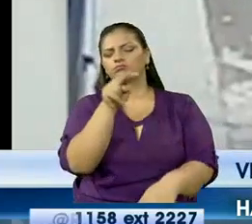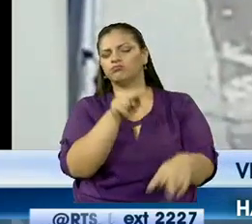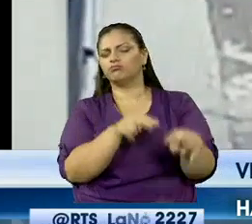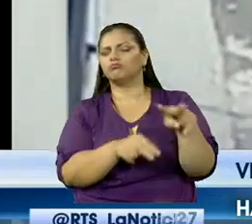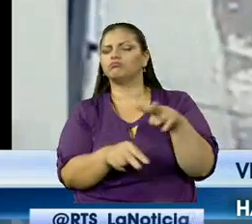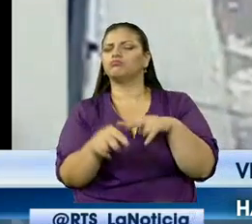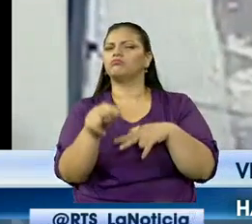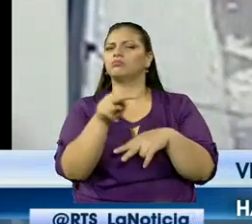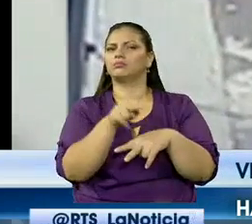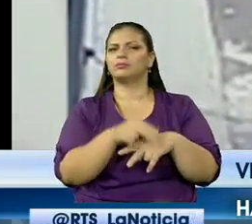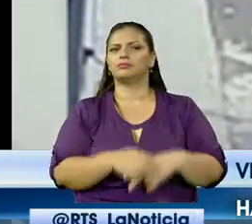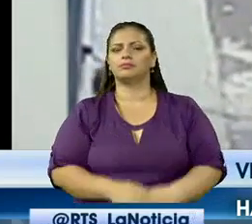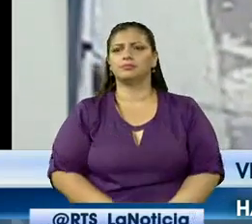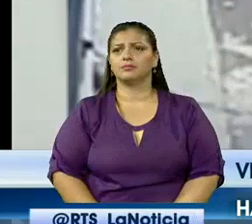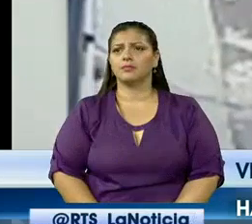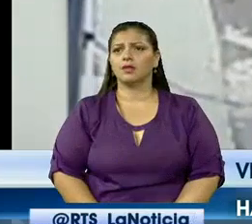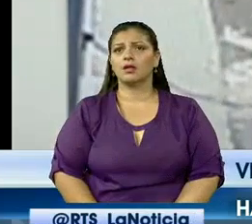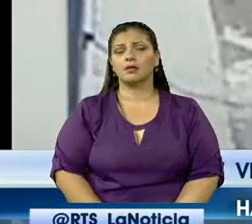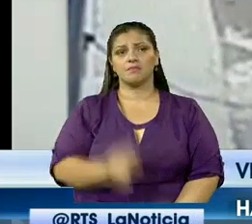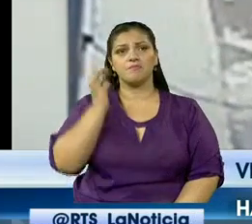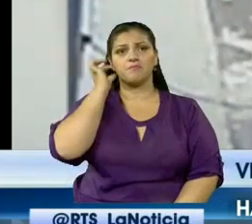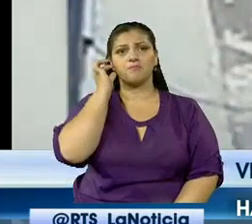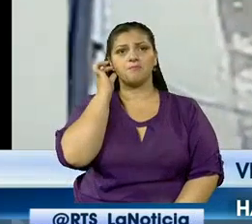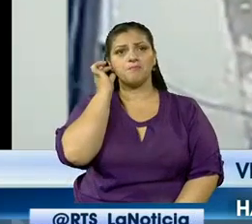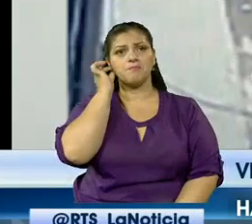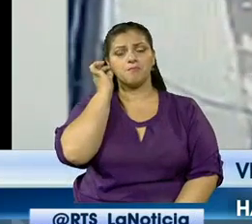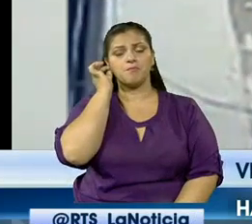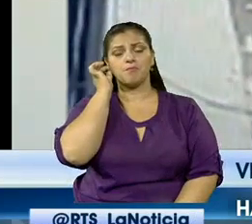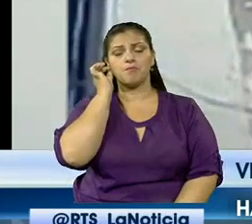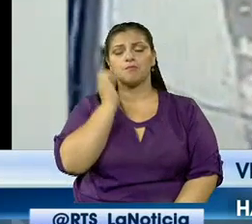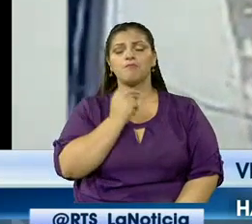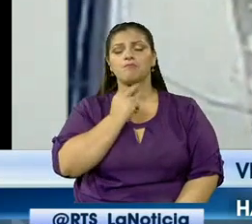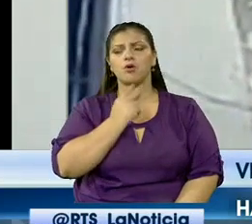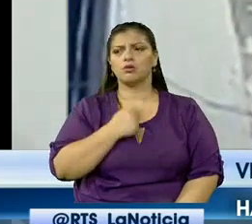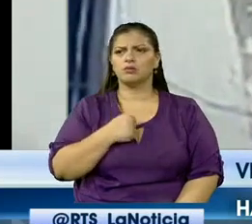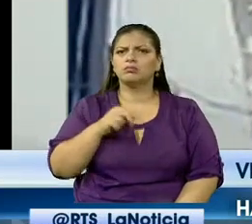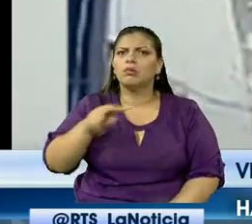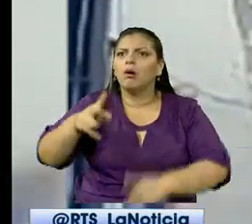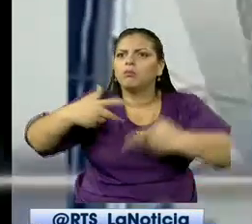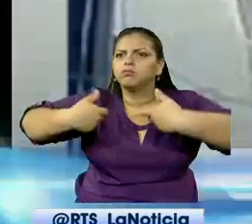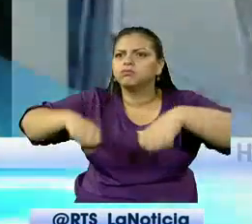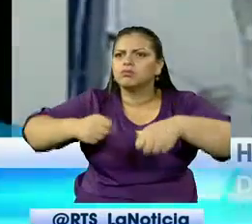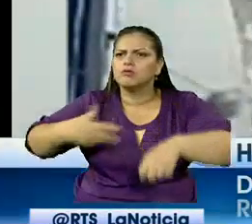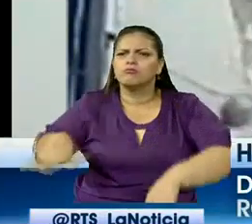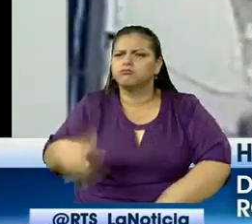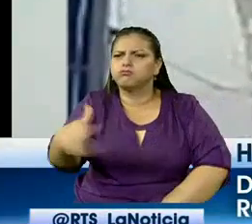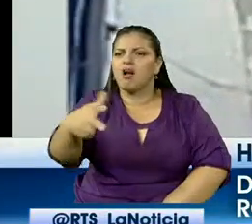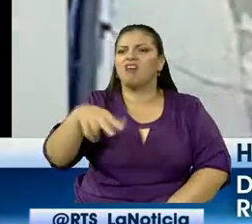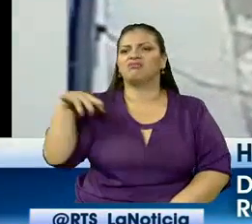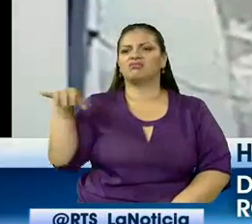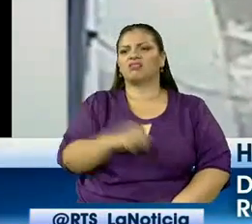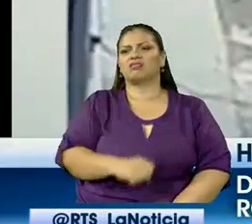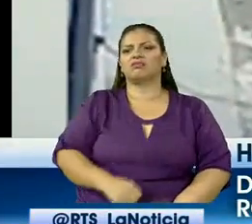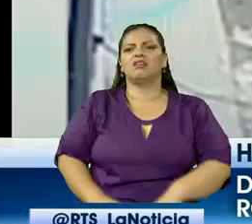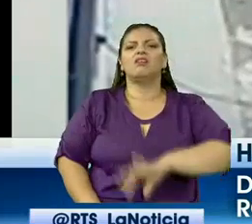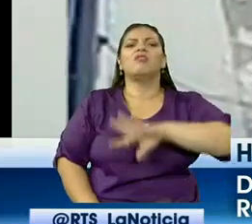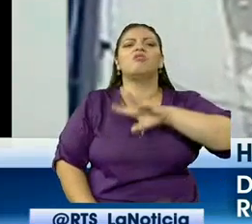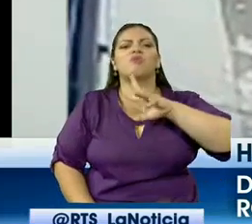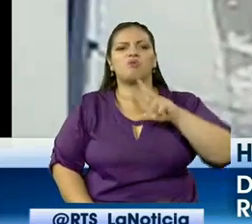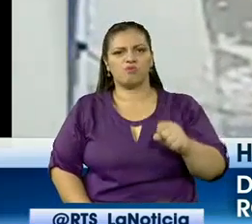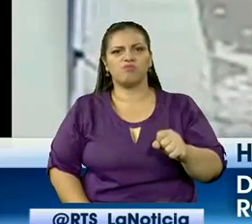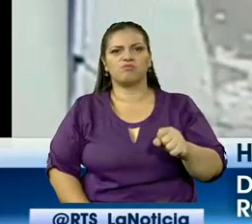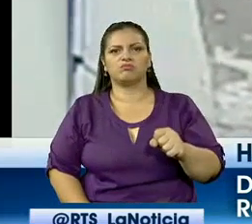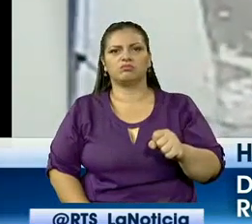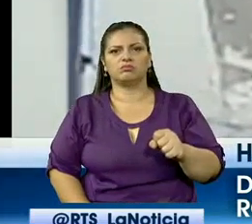pero... Cuando yo digo eso, van asaltando porque la velocidad que llevan es horrible.